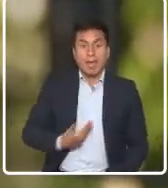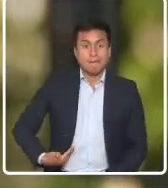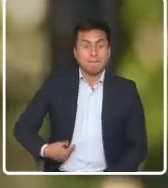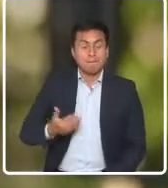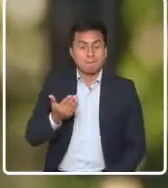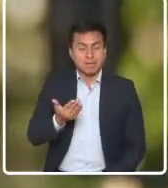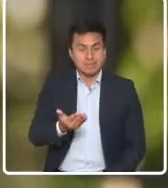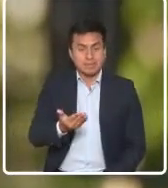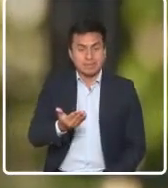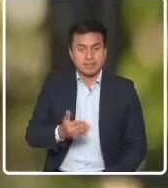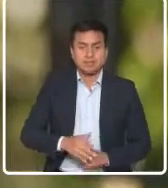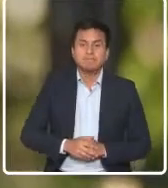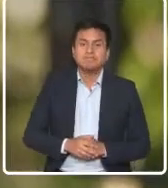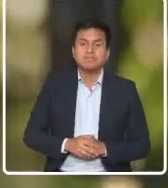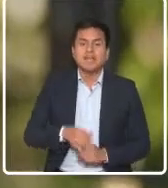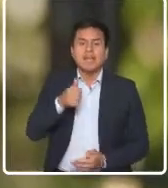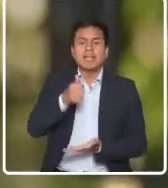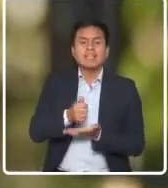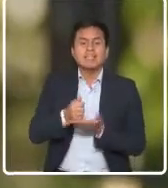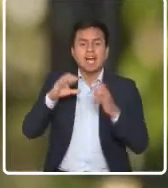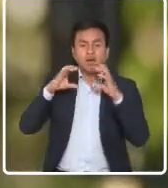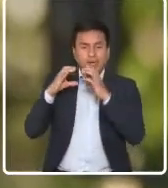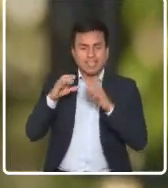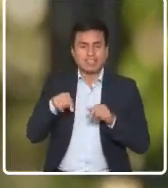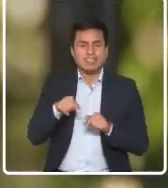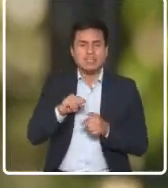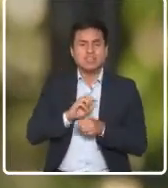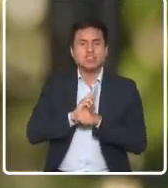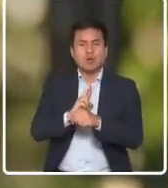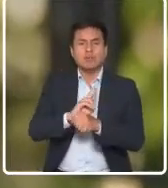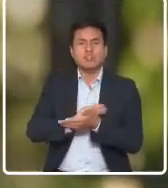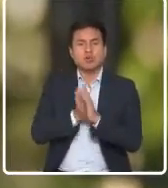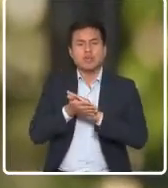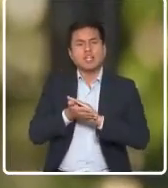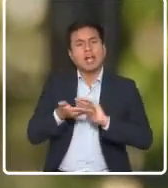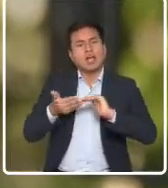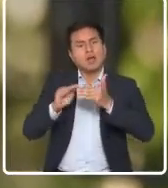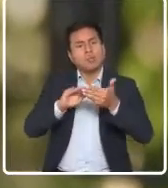Presidente, como alcaldesa de Cauquienes y a nombre de toda la comunidad,